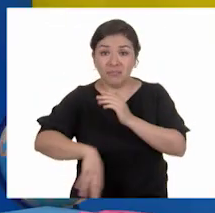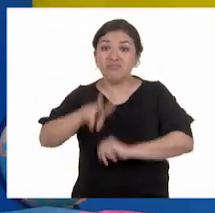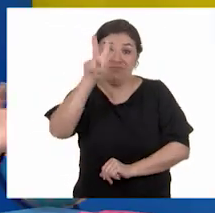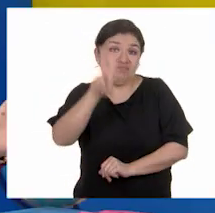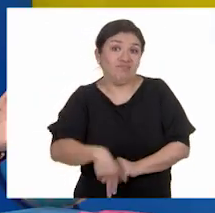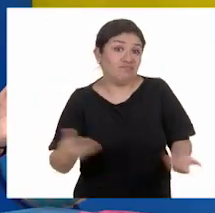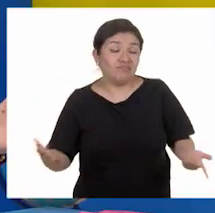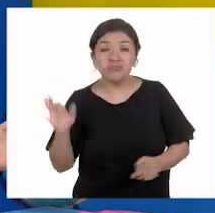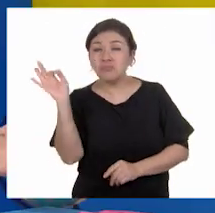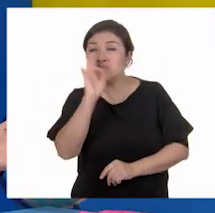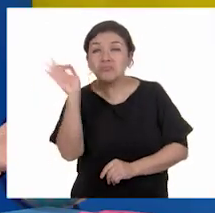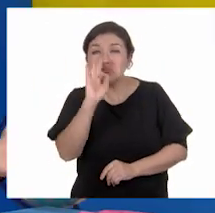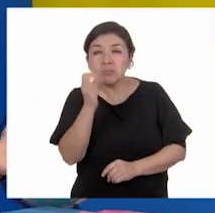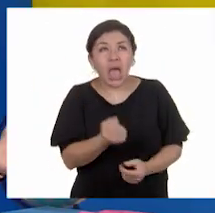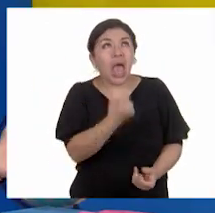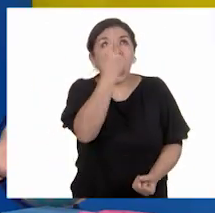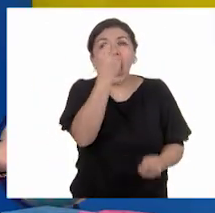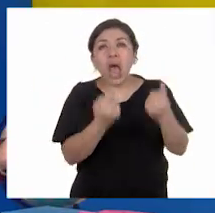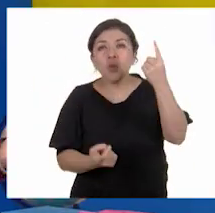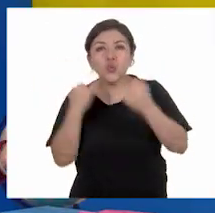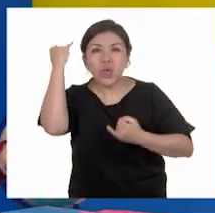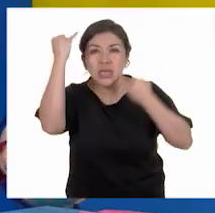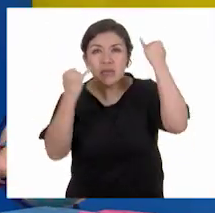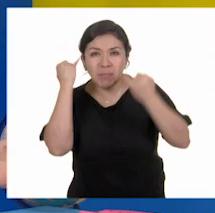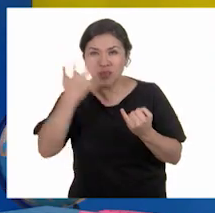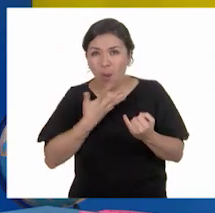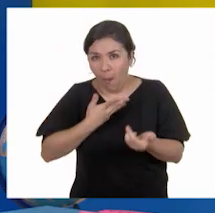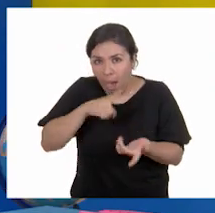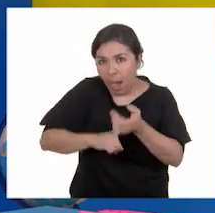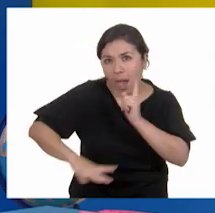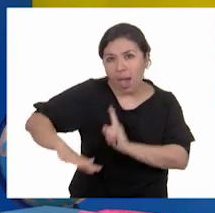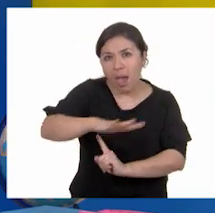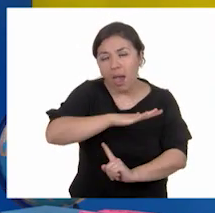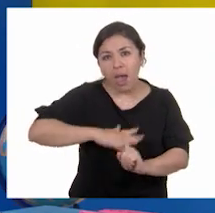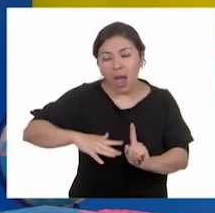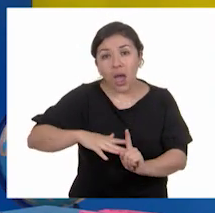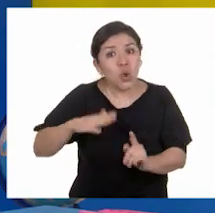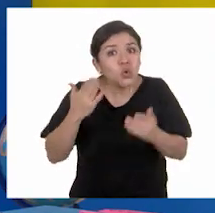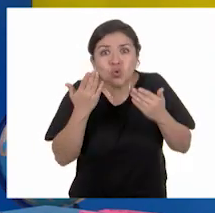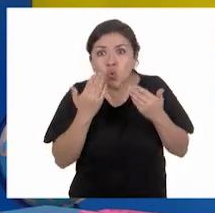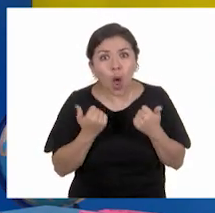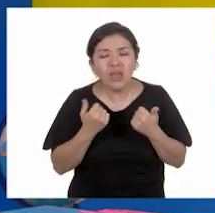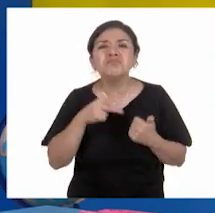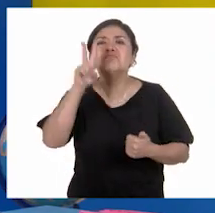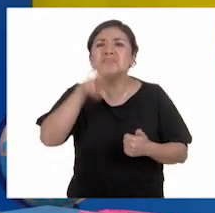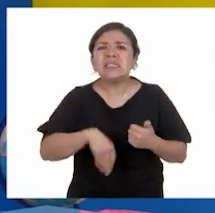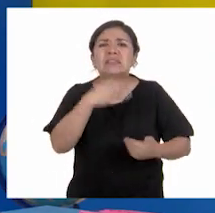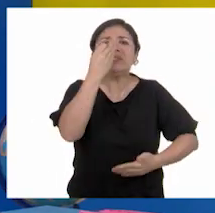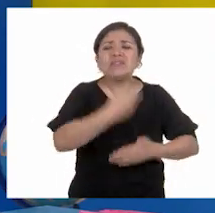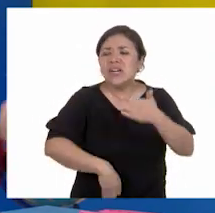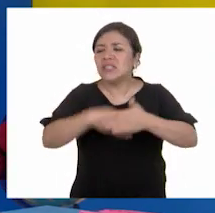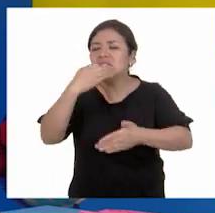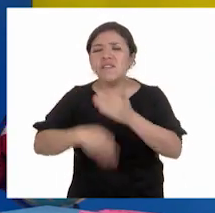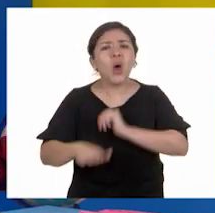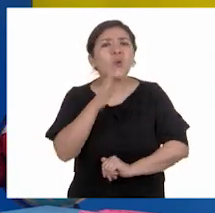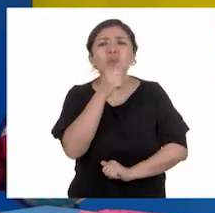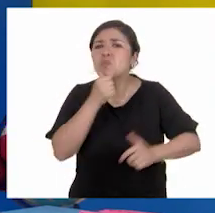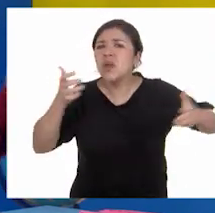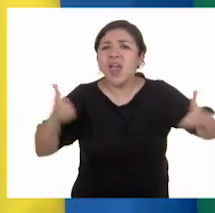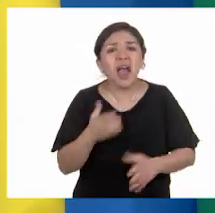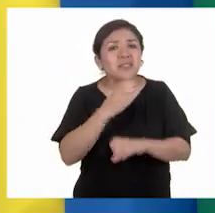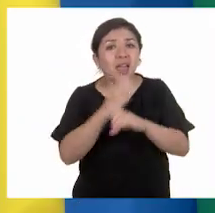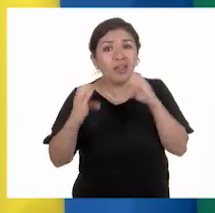sin algunos de los inventos que nos rodean, estaríamos limitados para hacer muchas